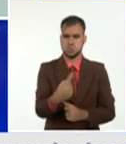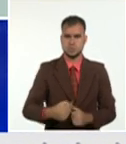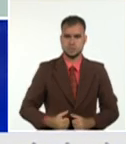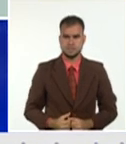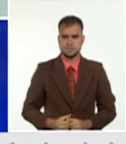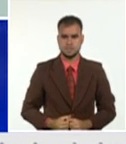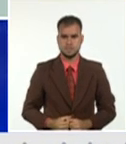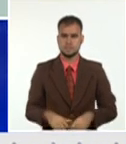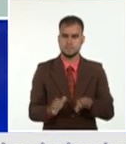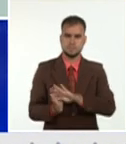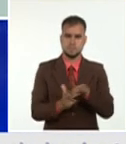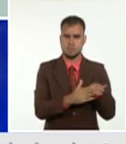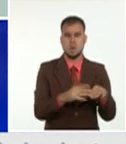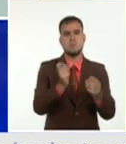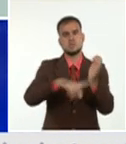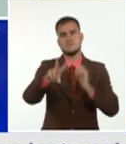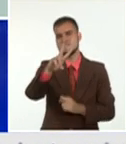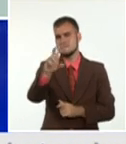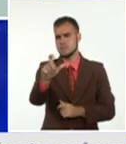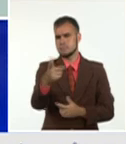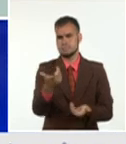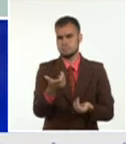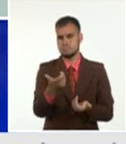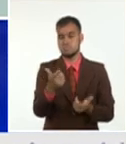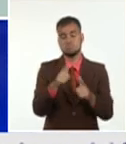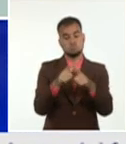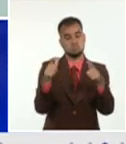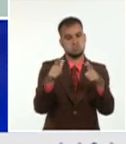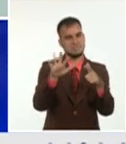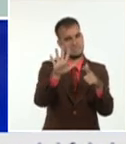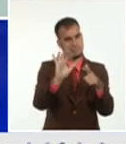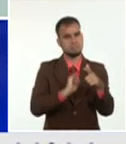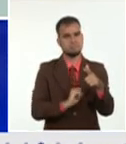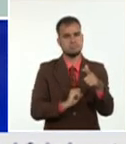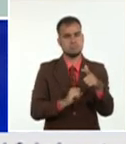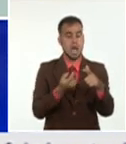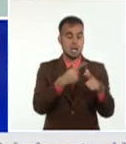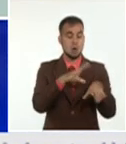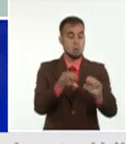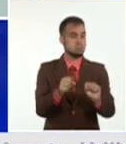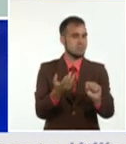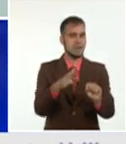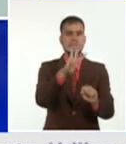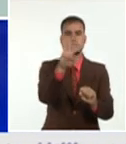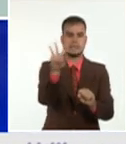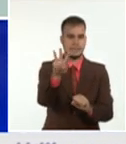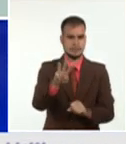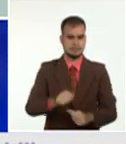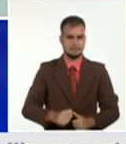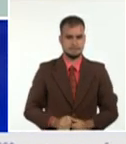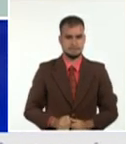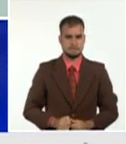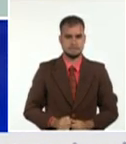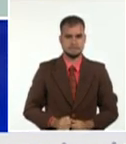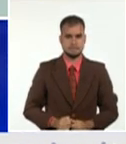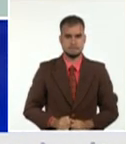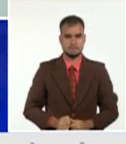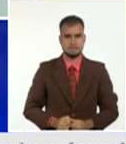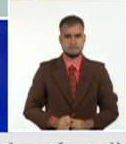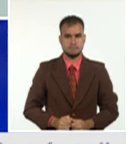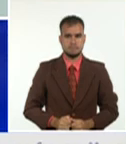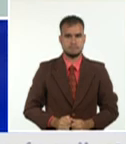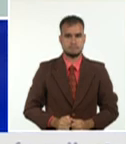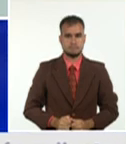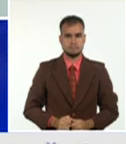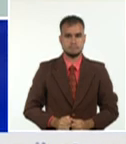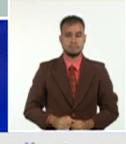Villa Clara incrementa en 5 los casos autóctonos, 33. También su directora lo explicaba, realmente